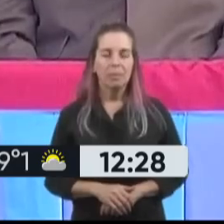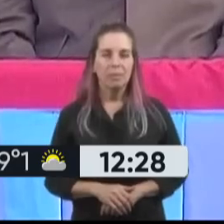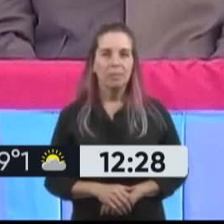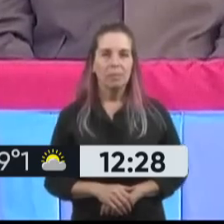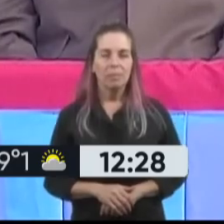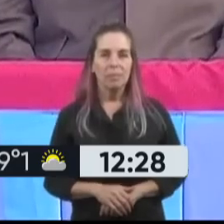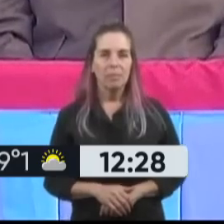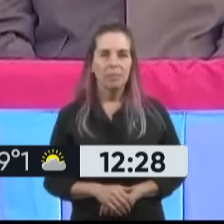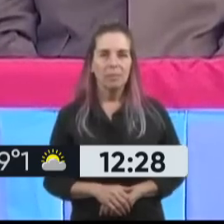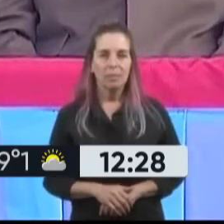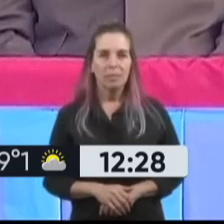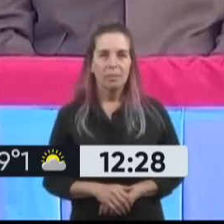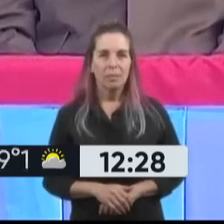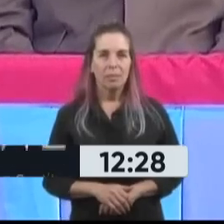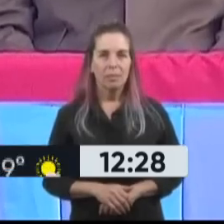quiero